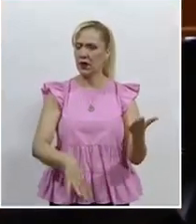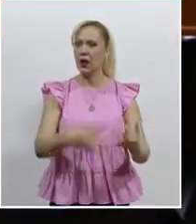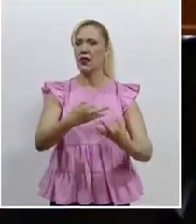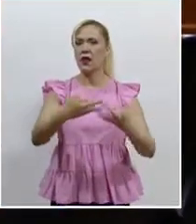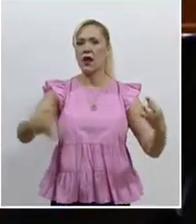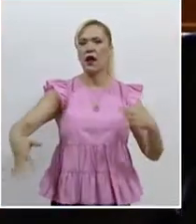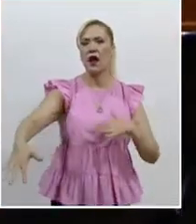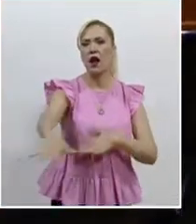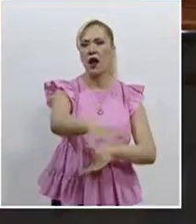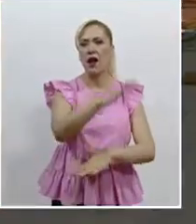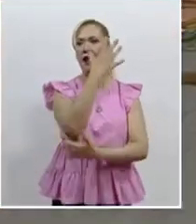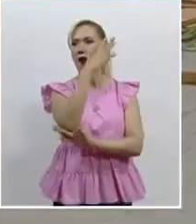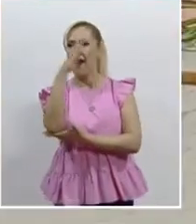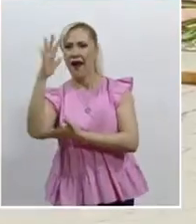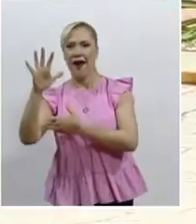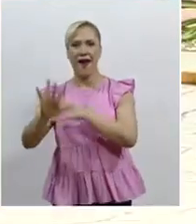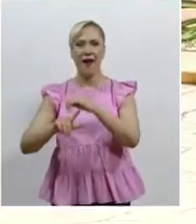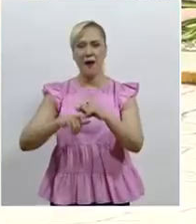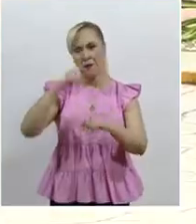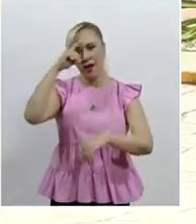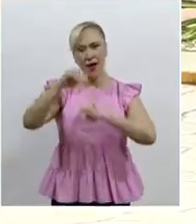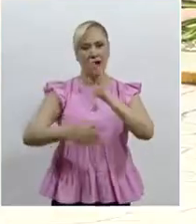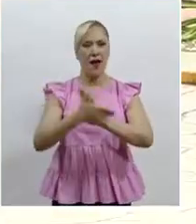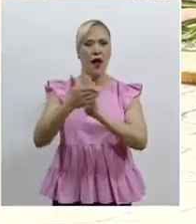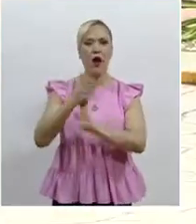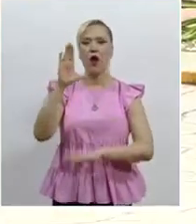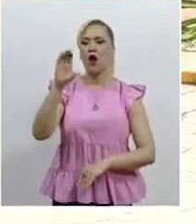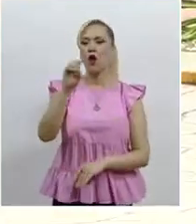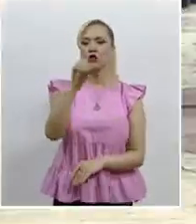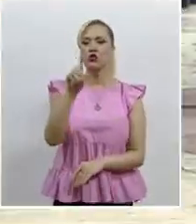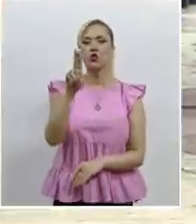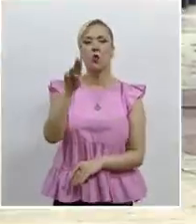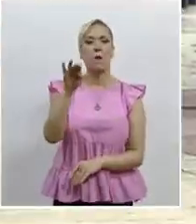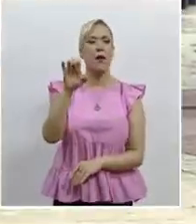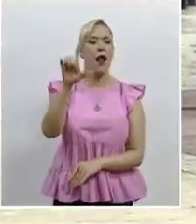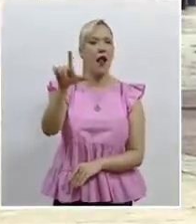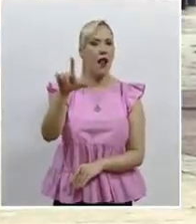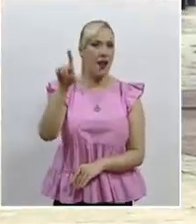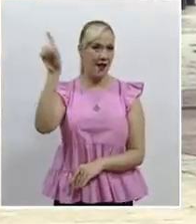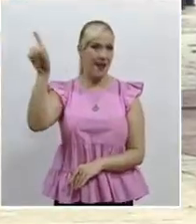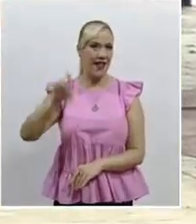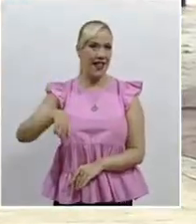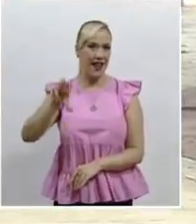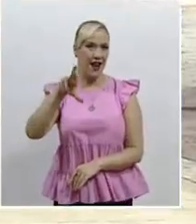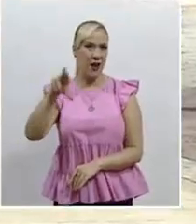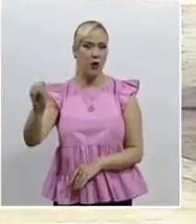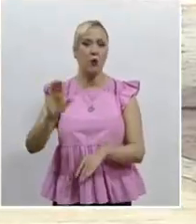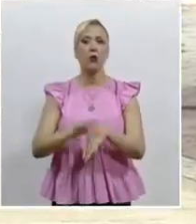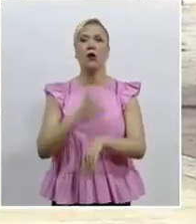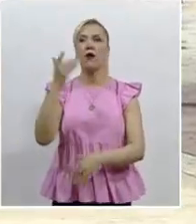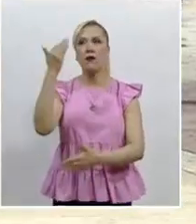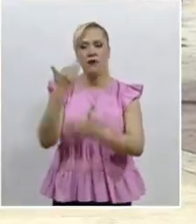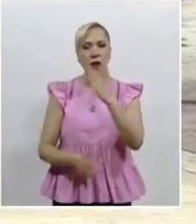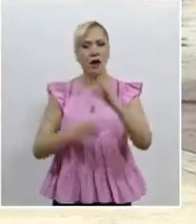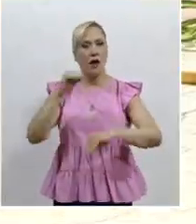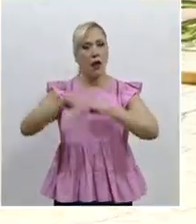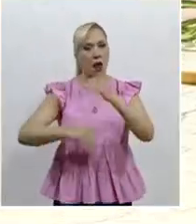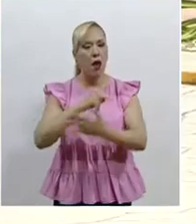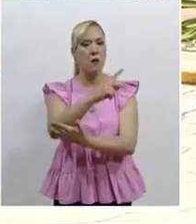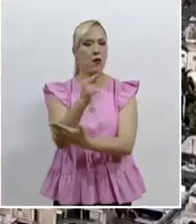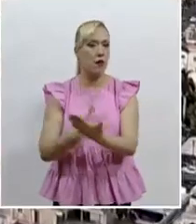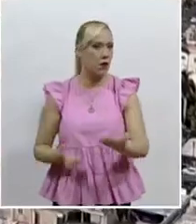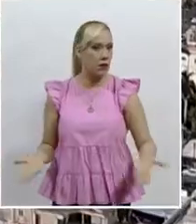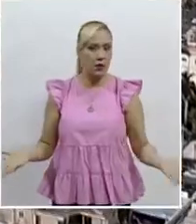Territorial, Ecológico y de Desarrollo Urbano de Cozumel, argumentando la falta de participación de la Federación en el diseño del programa. La sala